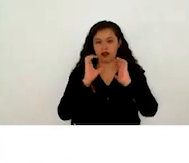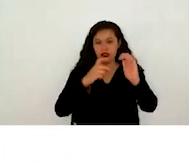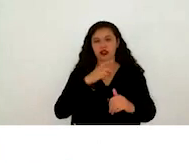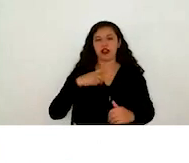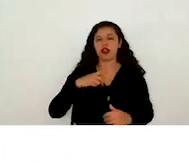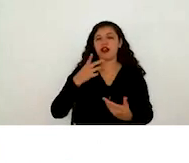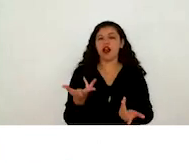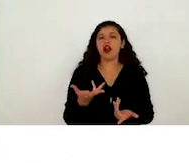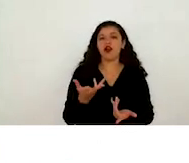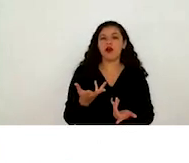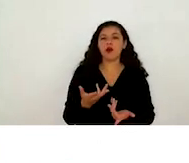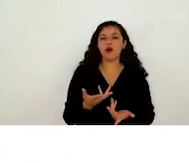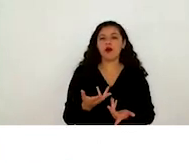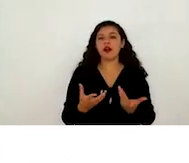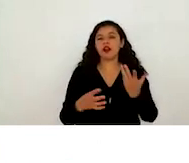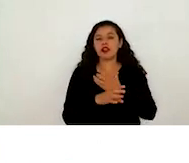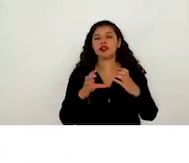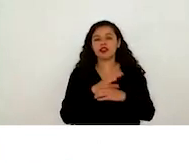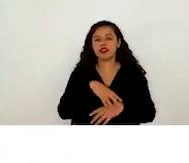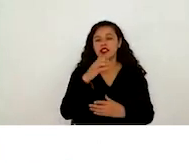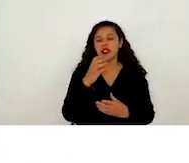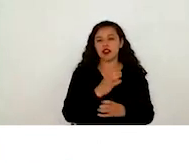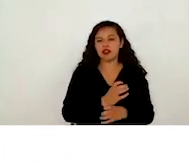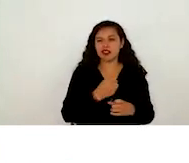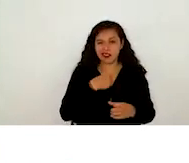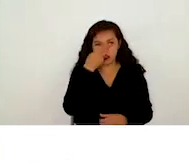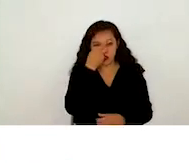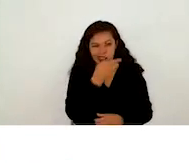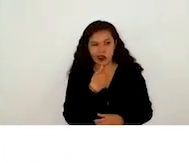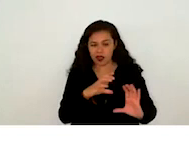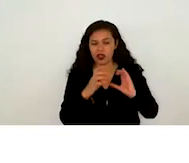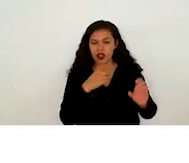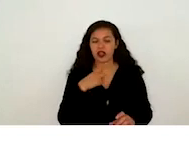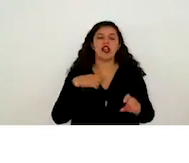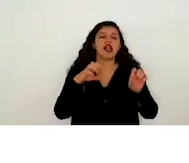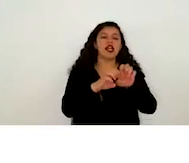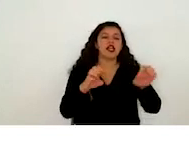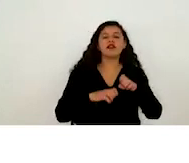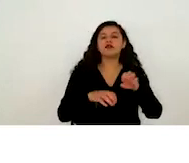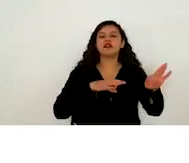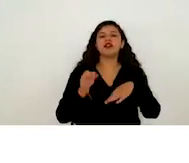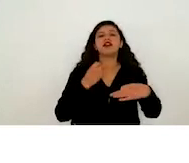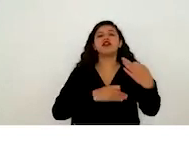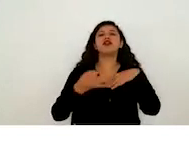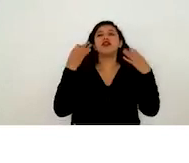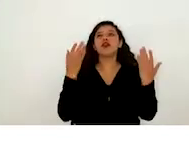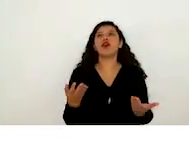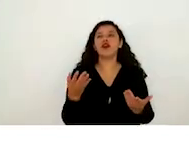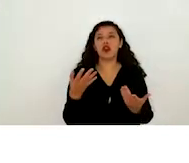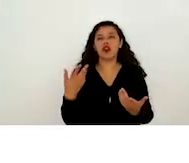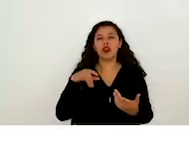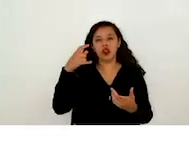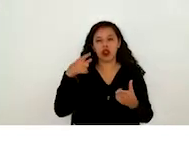símbolos que estimó le estoy diciendo mi equipo de trabajo todos son japoneses pero yo soy